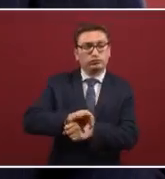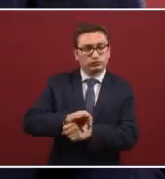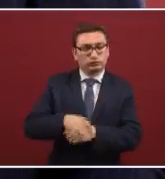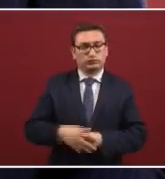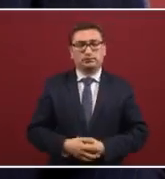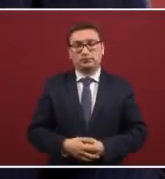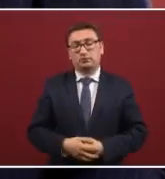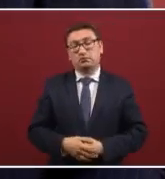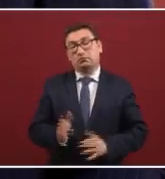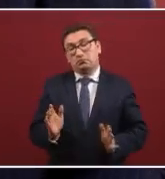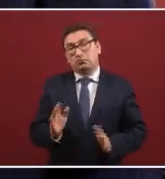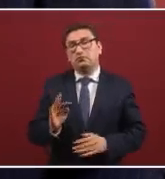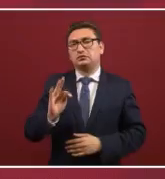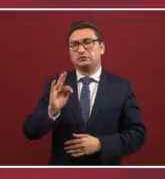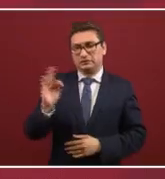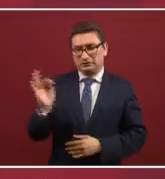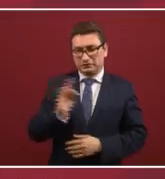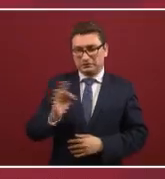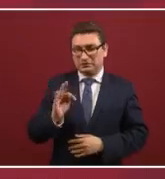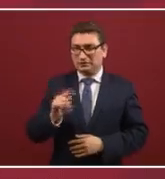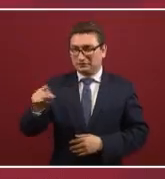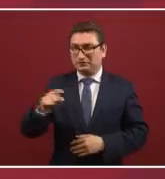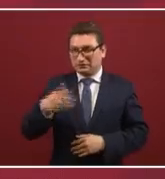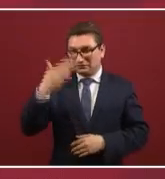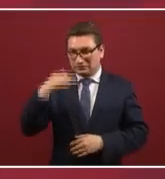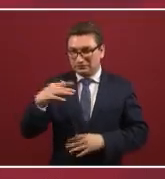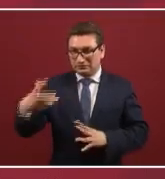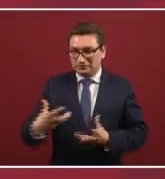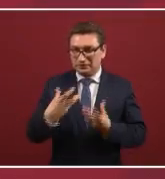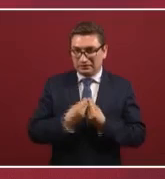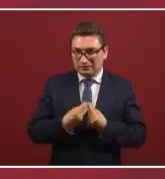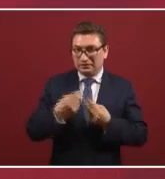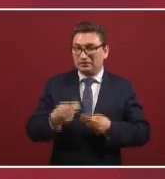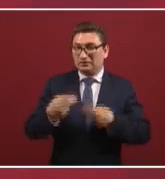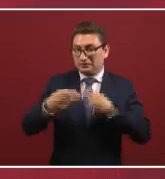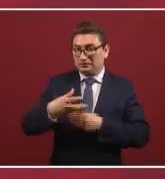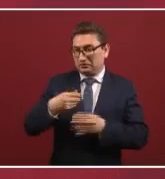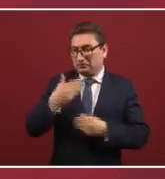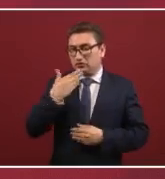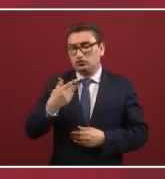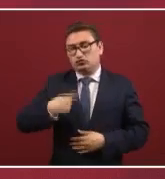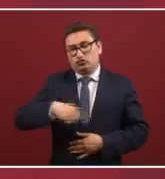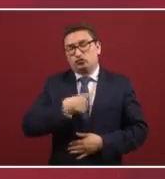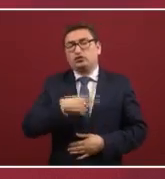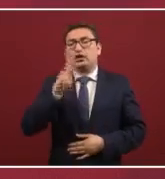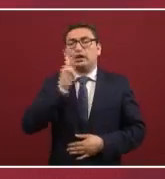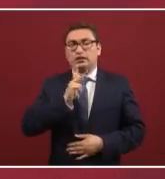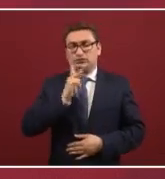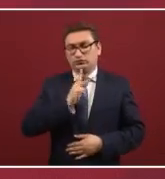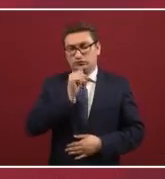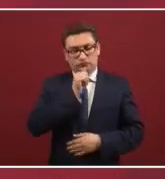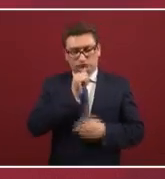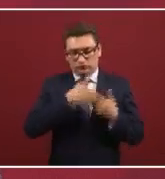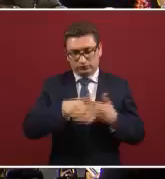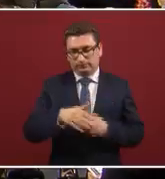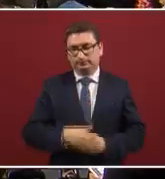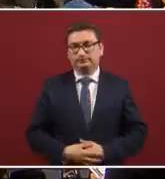quizá podríamos invitarlo a que colabore con nosotros porque es un buen negociador. Es algo que no excluimos, pero todavía no estamos manejando esa